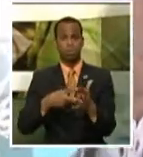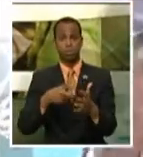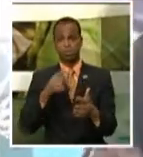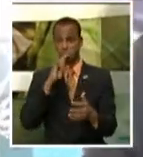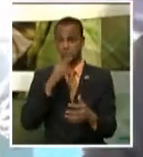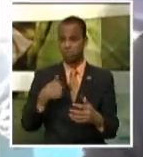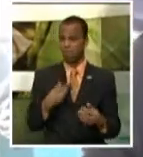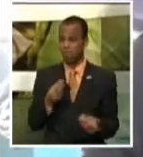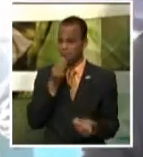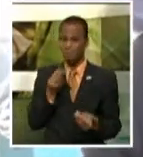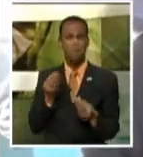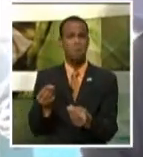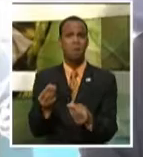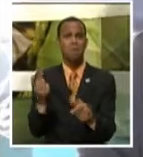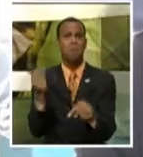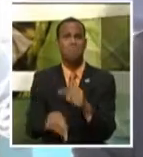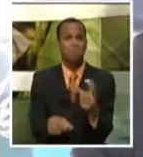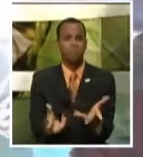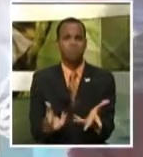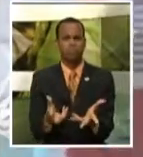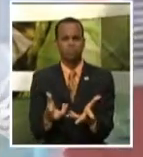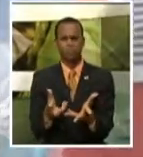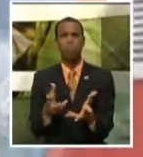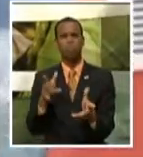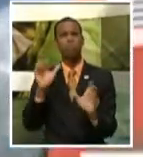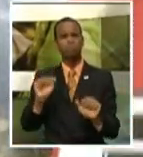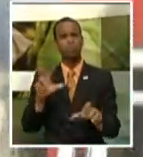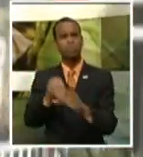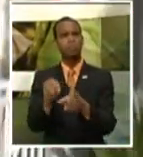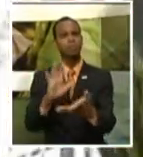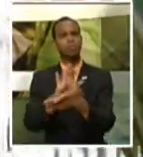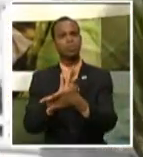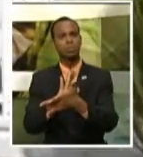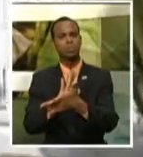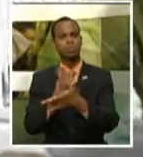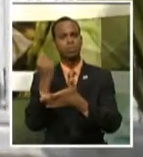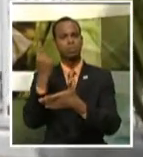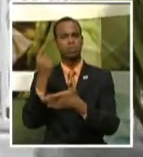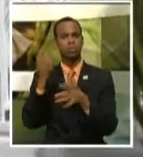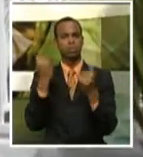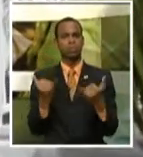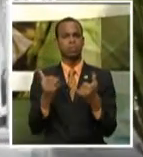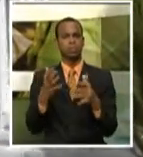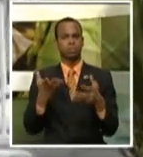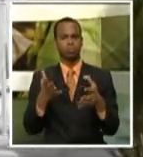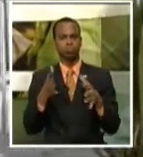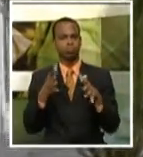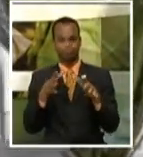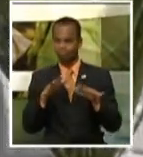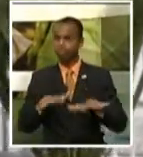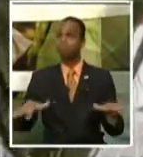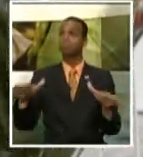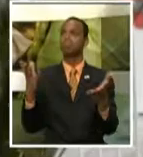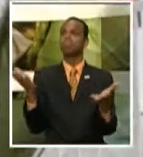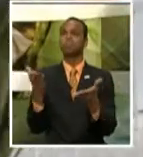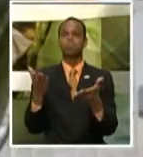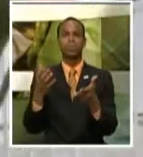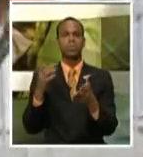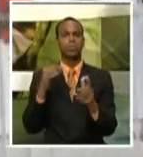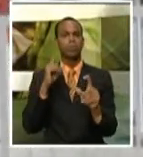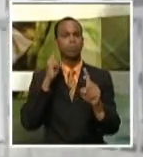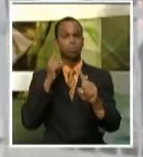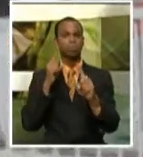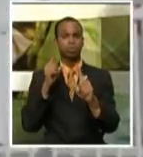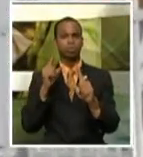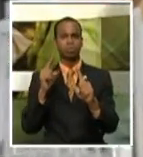tiene comida que darle. Y estas estancias vienen a completar el ciclo. Que los niños